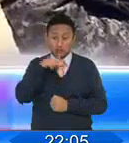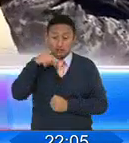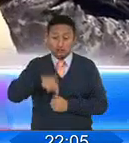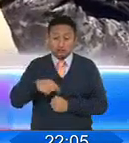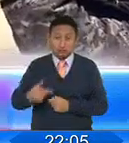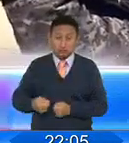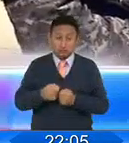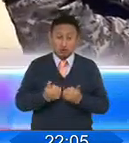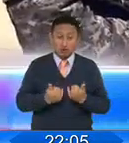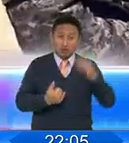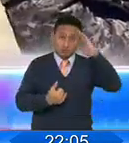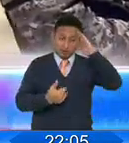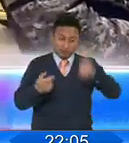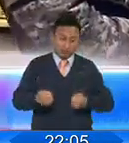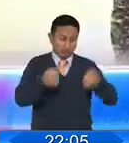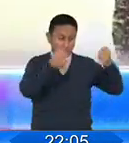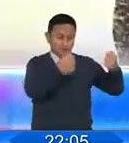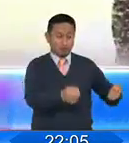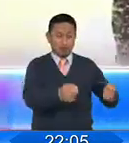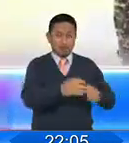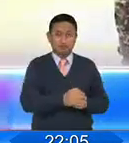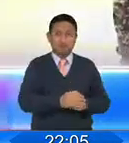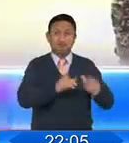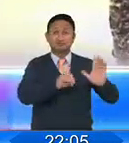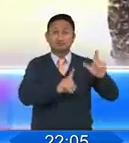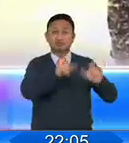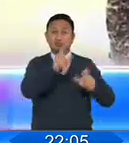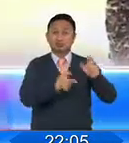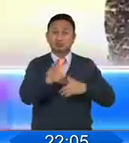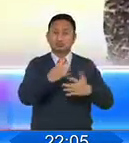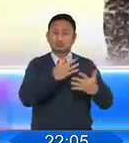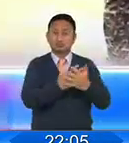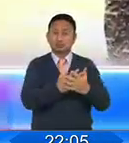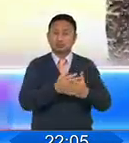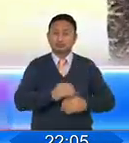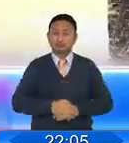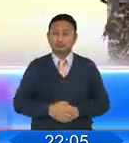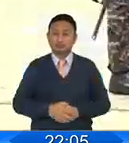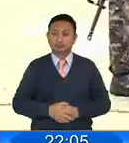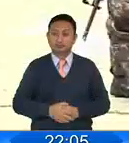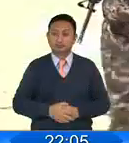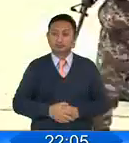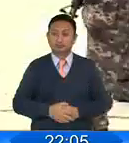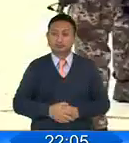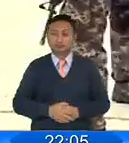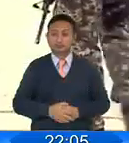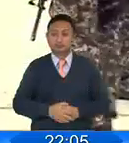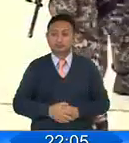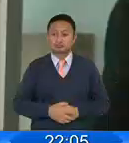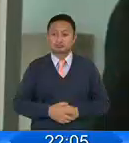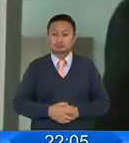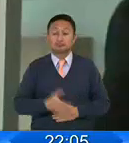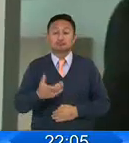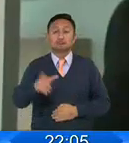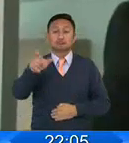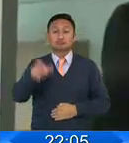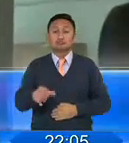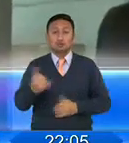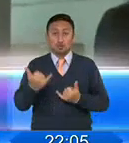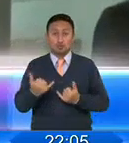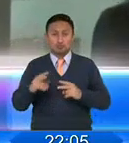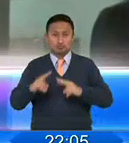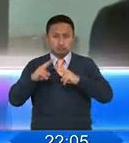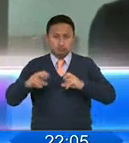puestos en cadena de custodia. Al momento hay 6 personas detenidas. Los señores están realizando las investigaciones